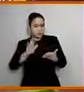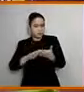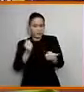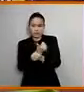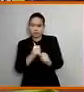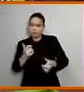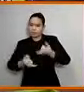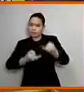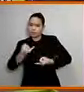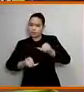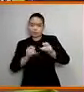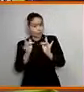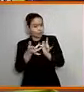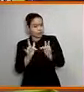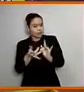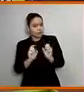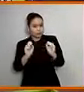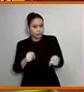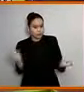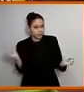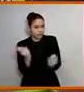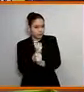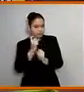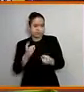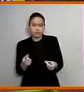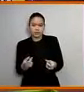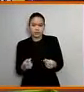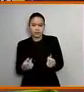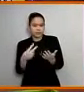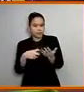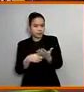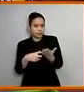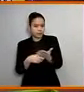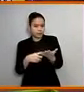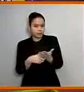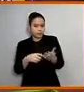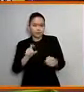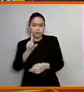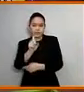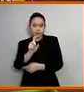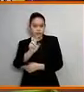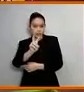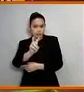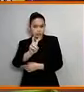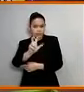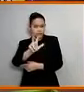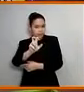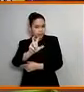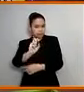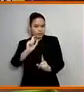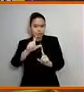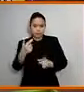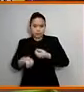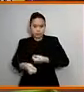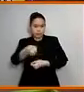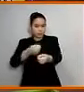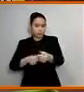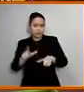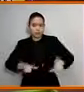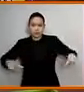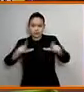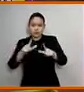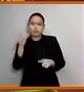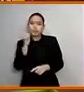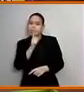nuestros juegos electrónicos, podrán ganar al instante cupones de consumo de 100, 200 o 300 lempiras canjeables en tu punto de venta